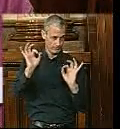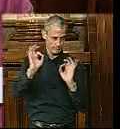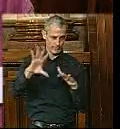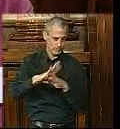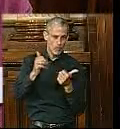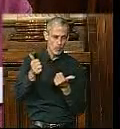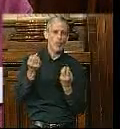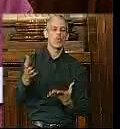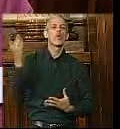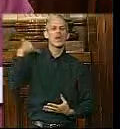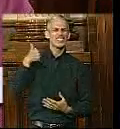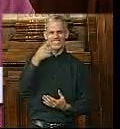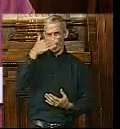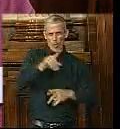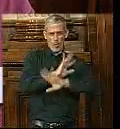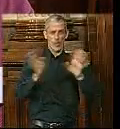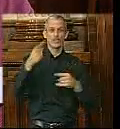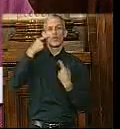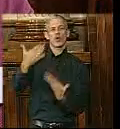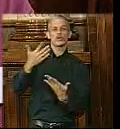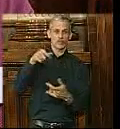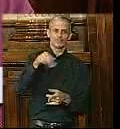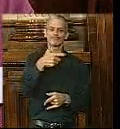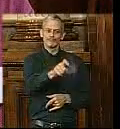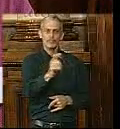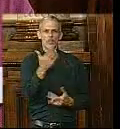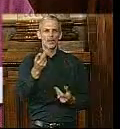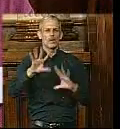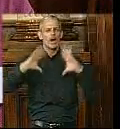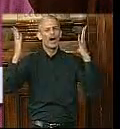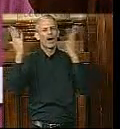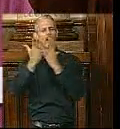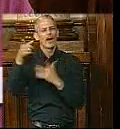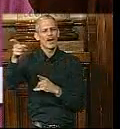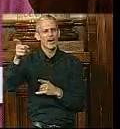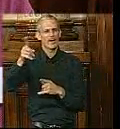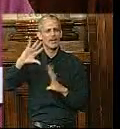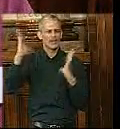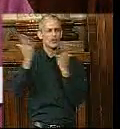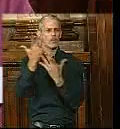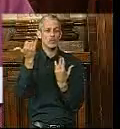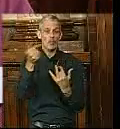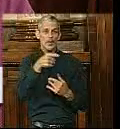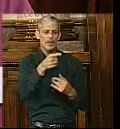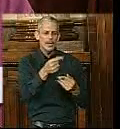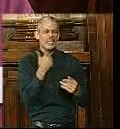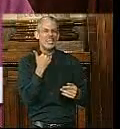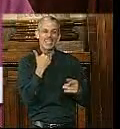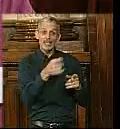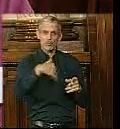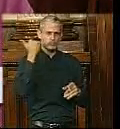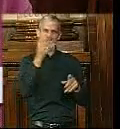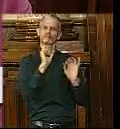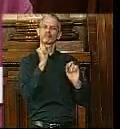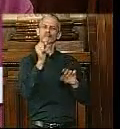tuvo Videolibros y que seguramente va a hacer que Videolibros sea internacional, porque la idea nuestra es utilizar los libros que nosotros